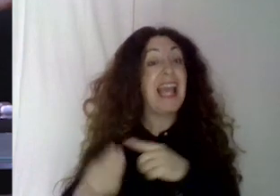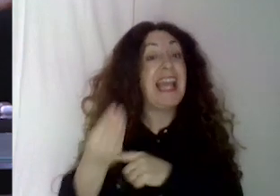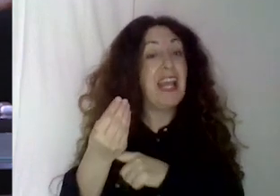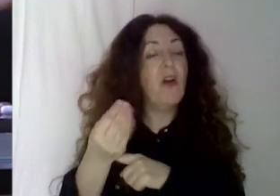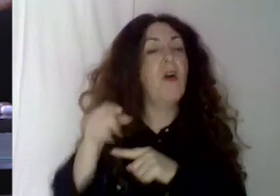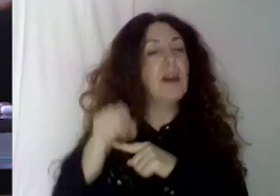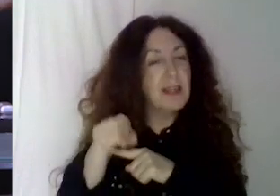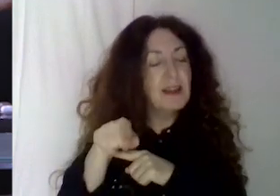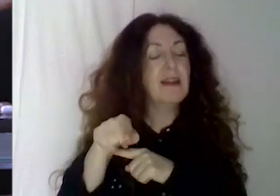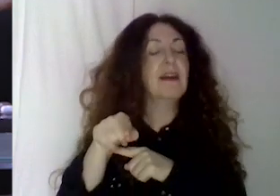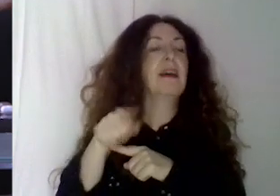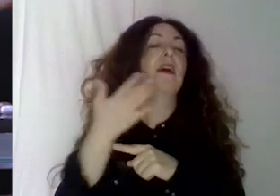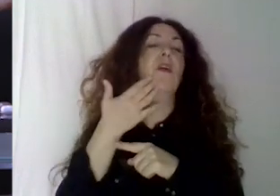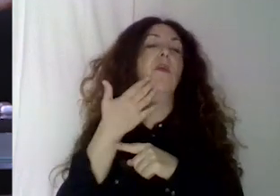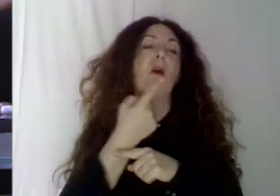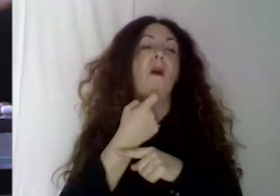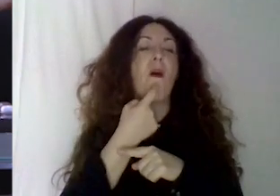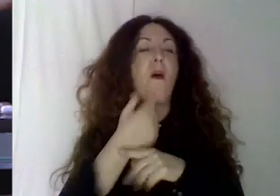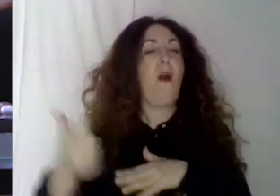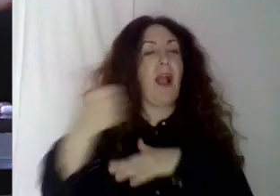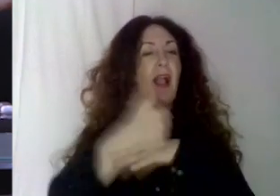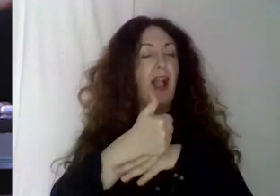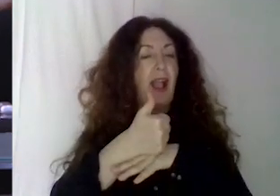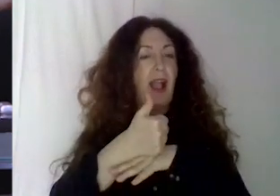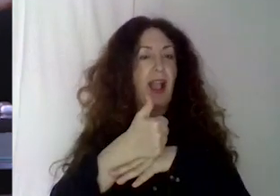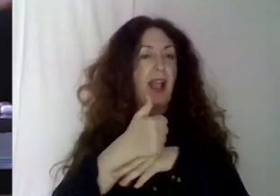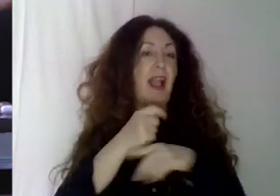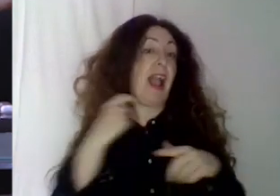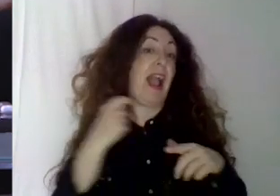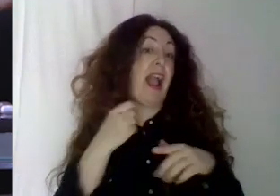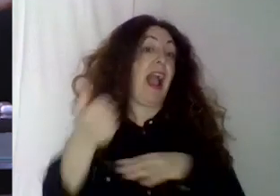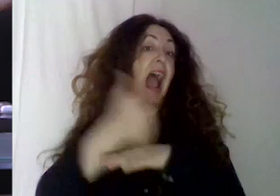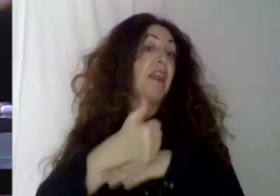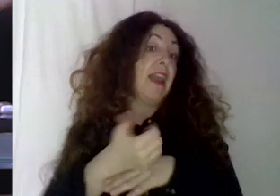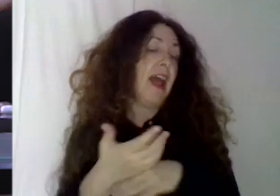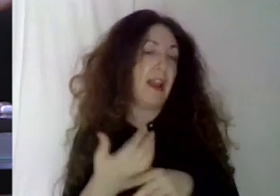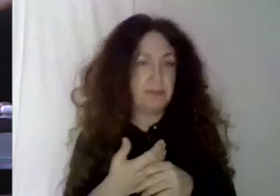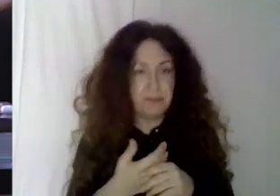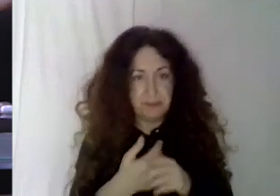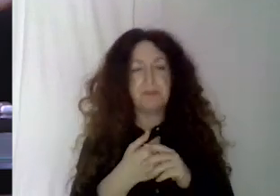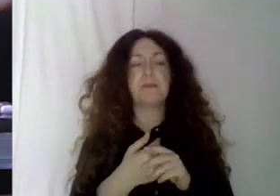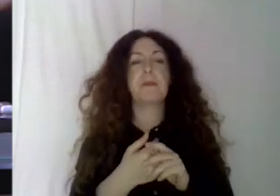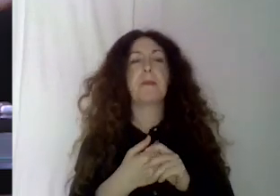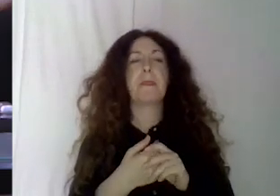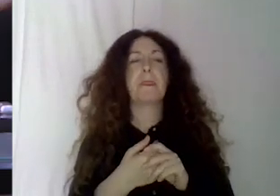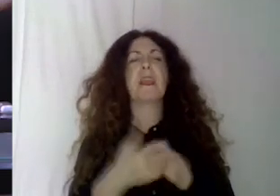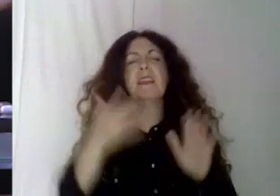la regeneración iconográfica de Roma. Entonces va a verle a su